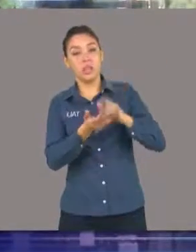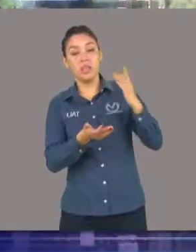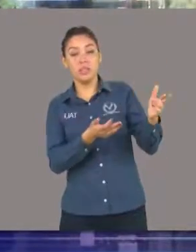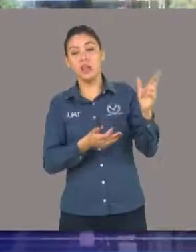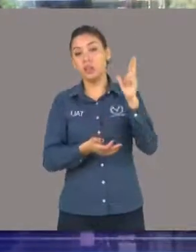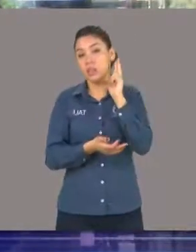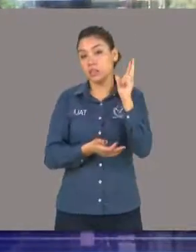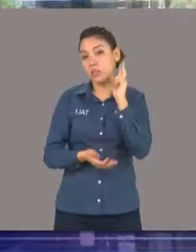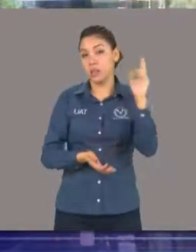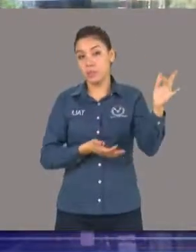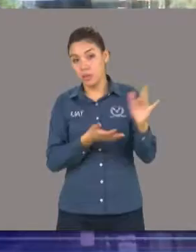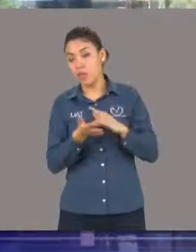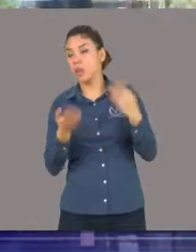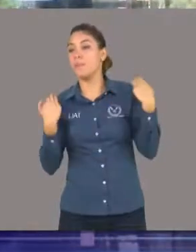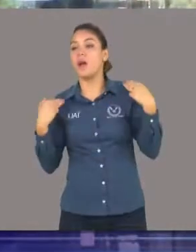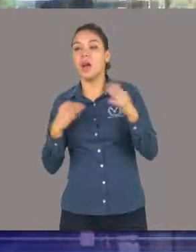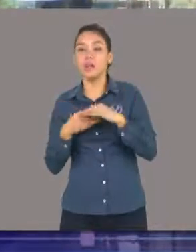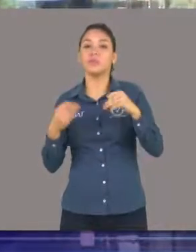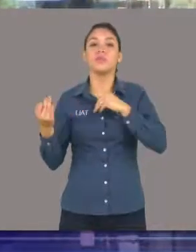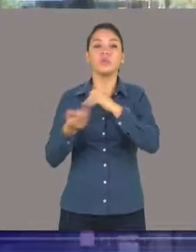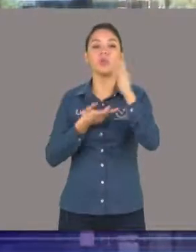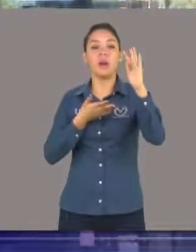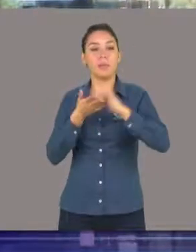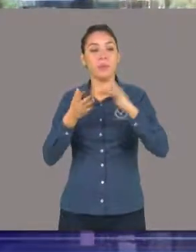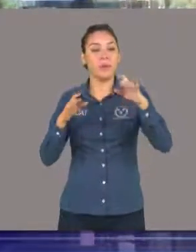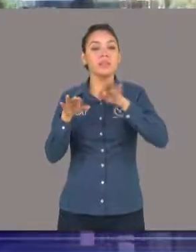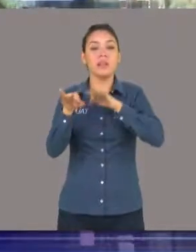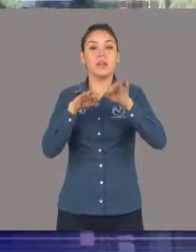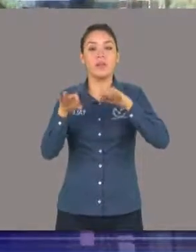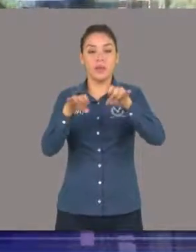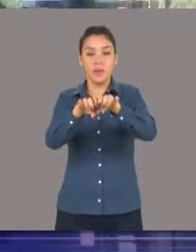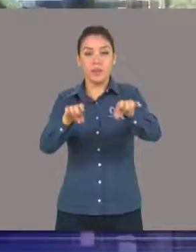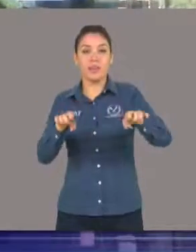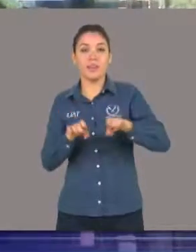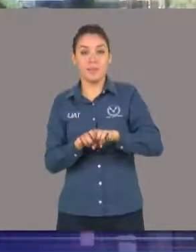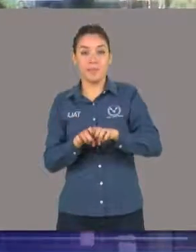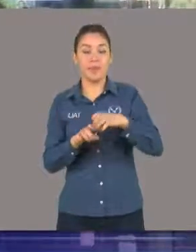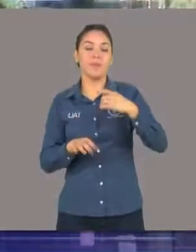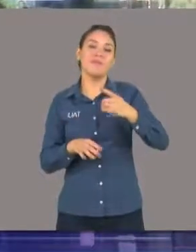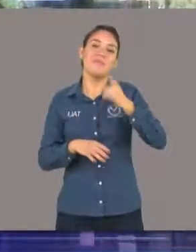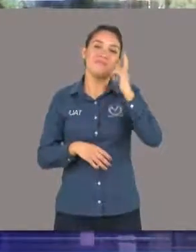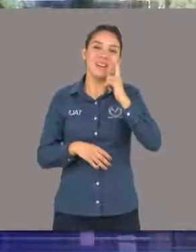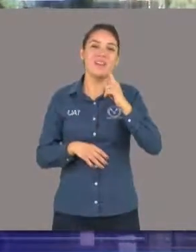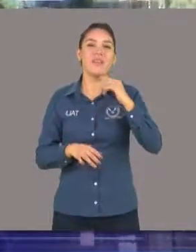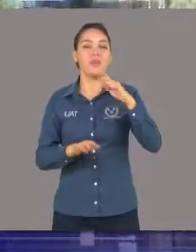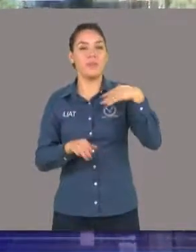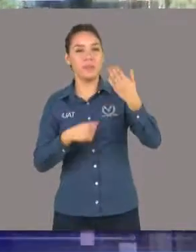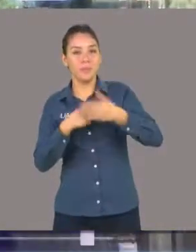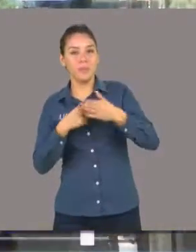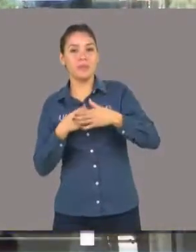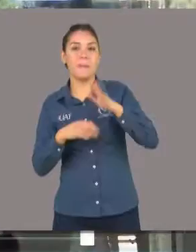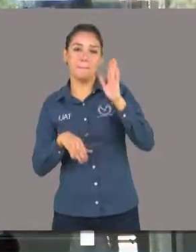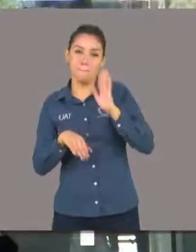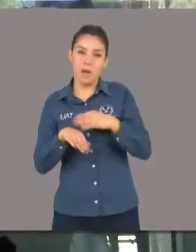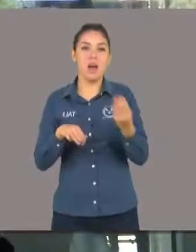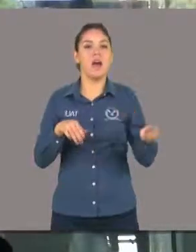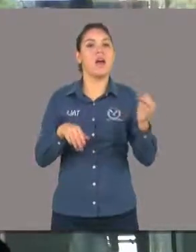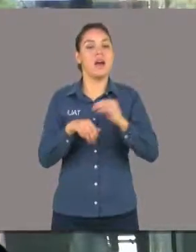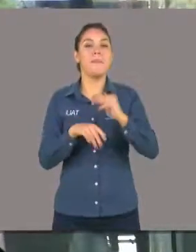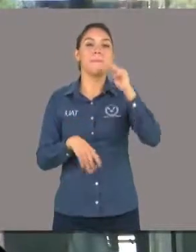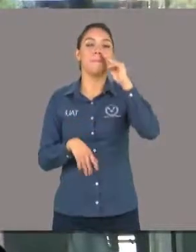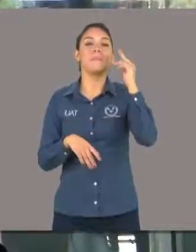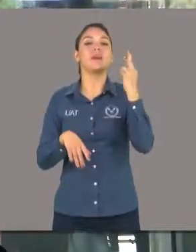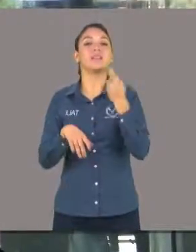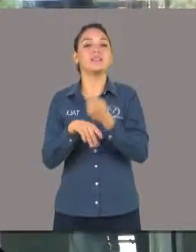académicos, de los investigadores y eso va a permitir que próximamente tengamos ofreciendo un